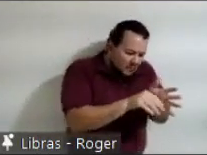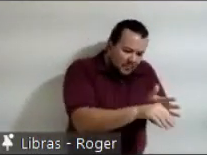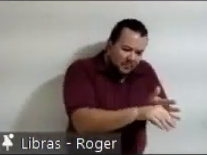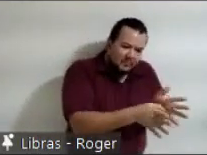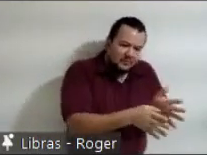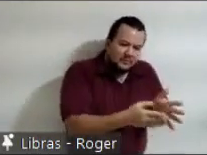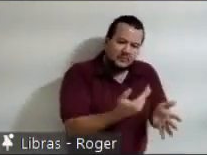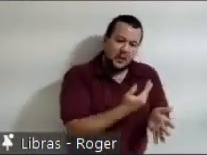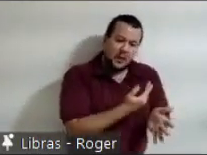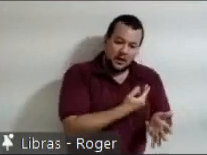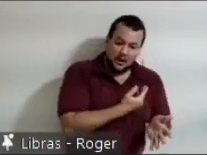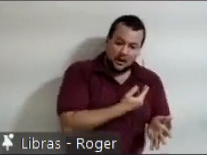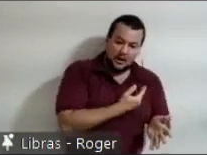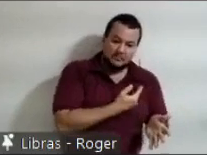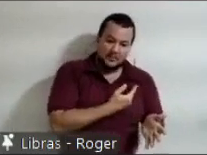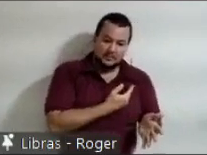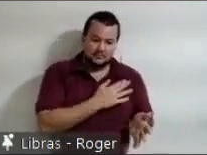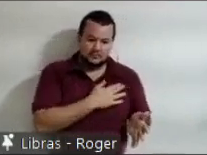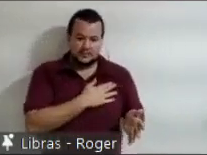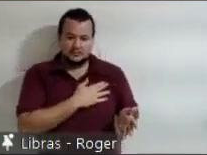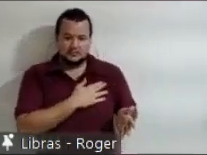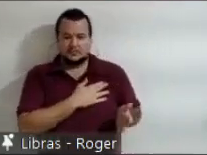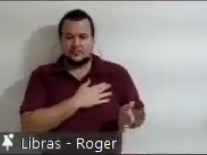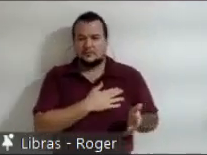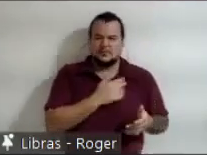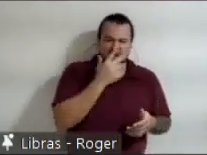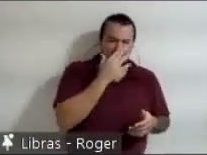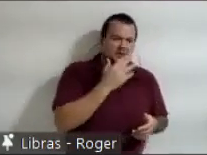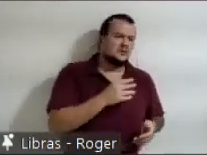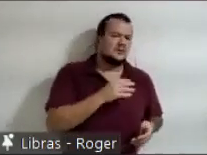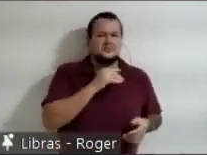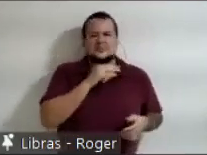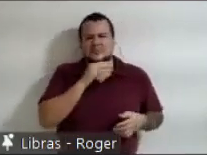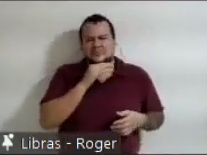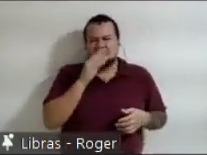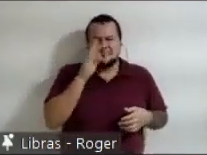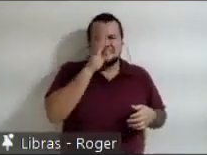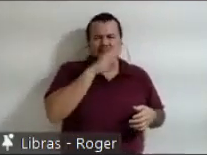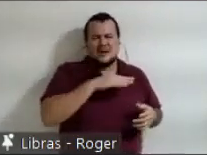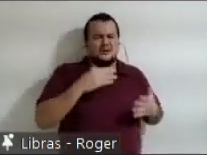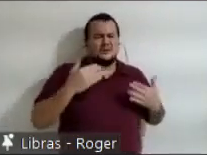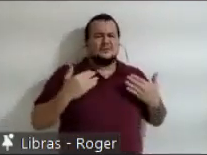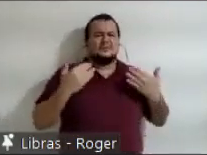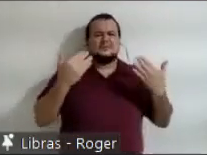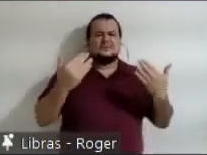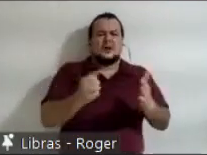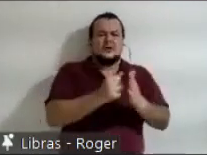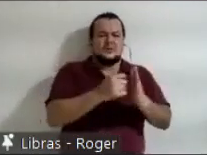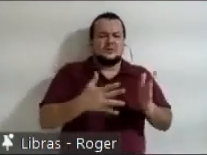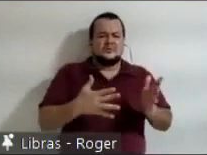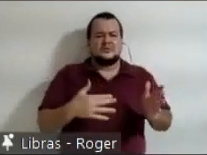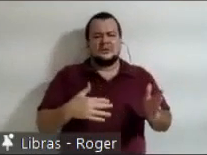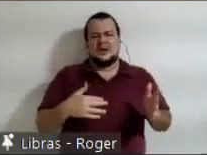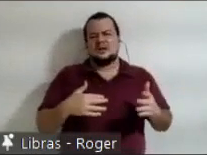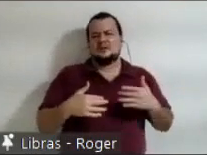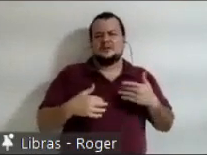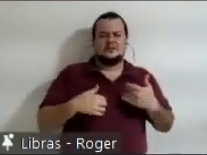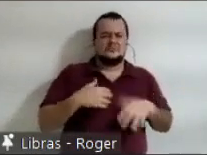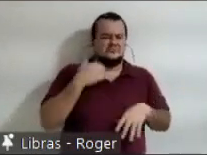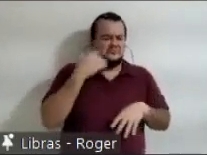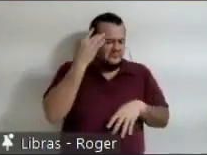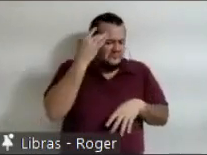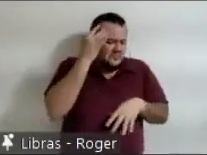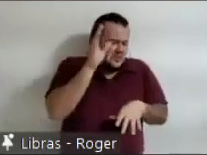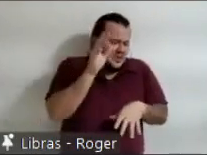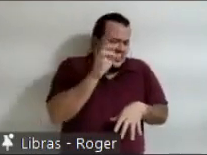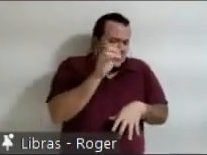y que no me importe que las personas tengan su computador su celular sus compañeros yo pongo un trabajo